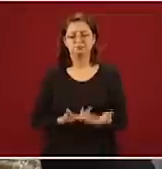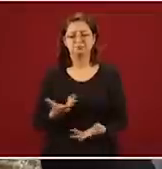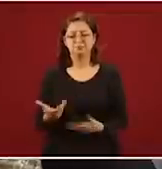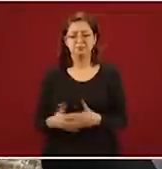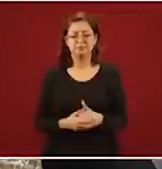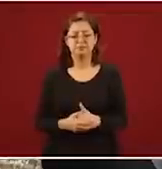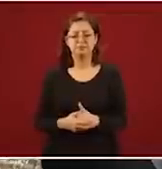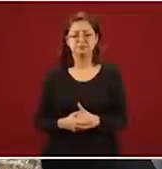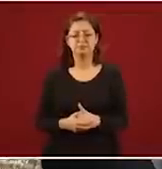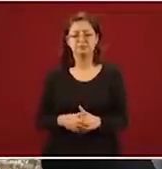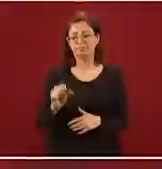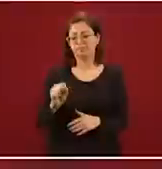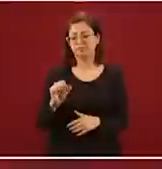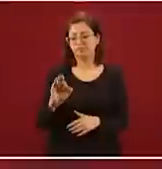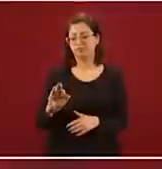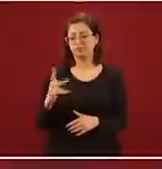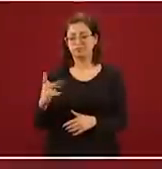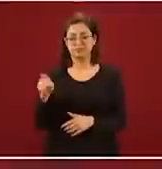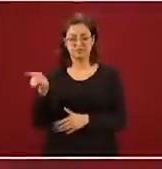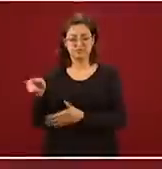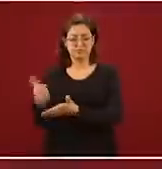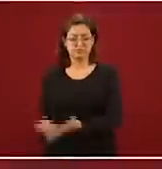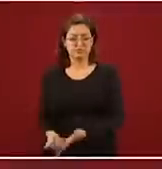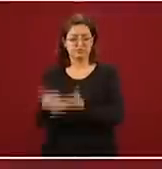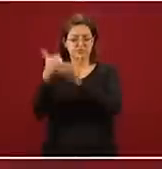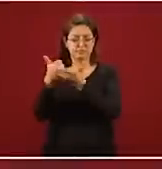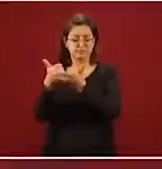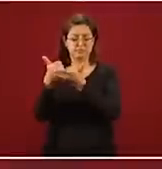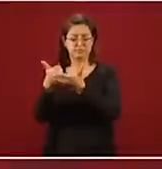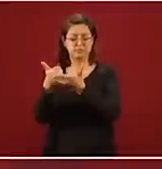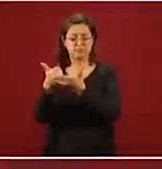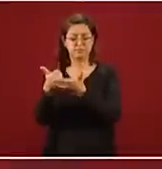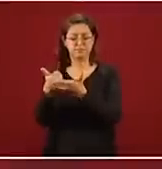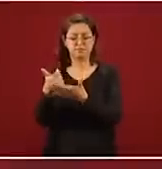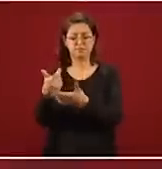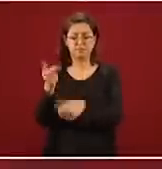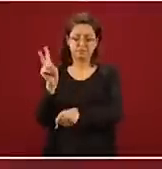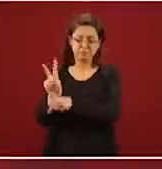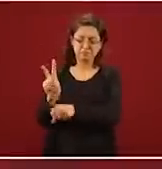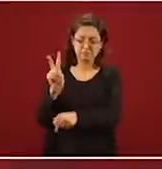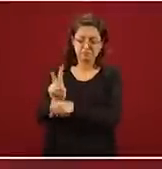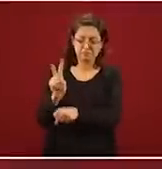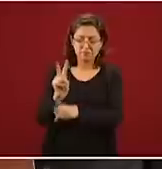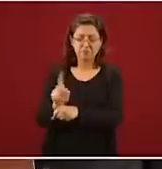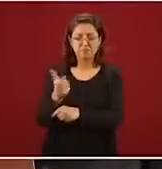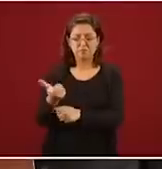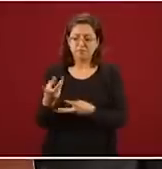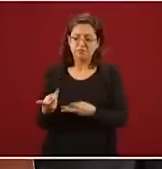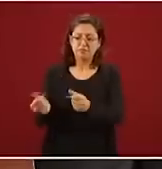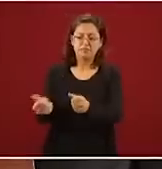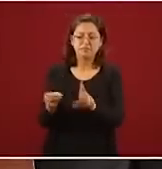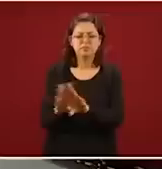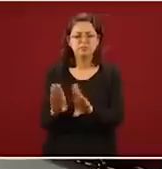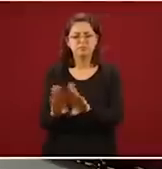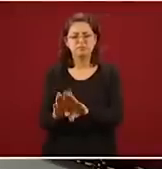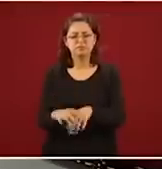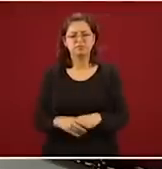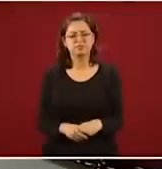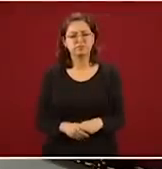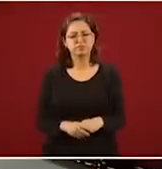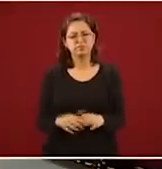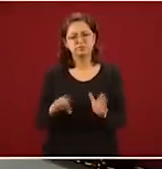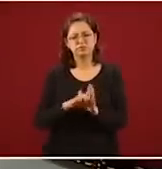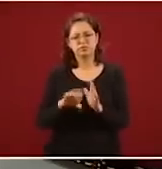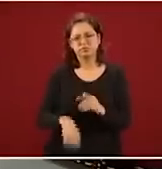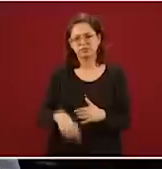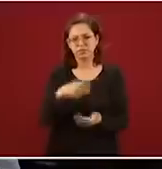la Secretaría de la Función Pública para transparentar, para ver cómo se está ejerciendo. Y la compra, por ejemplo, del